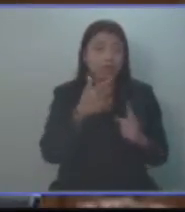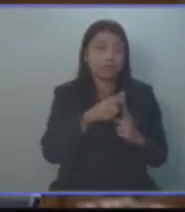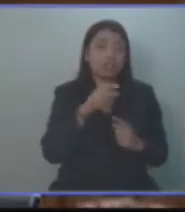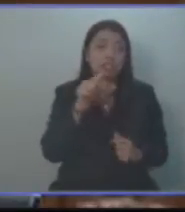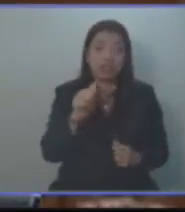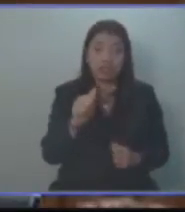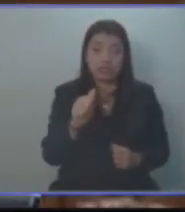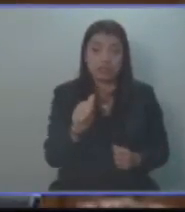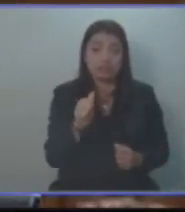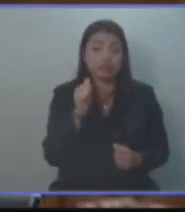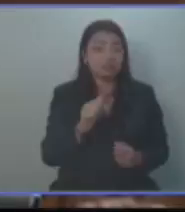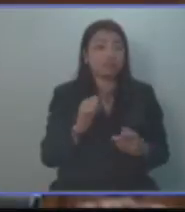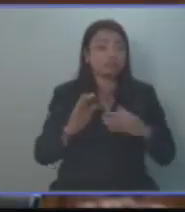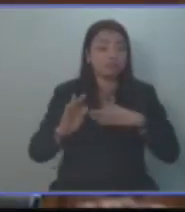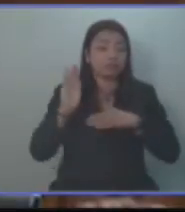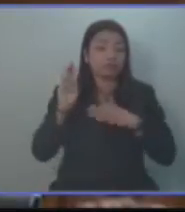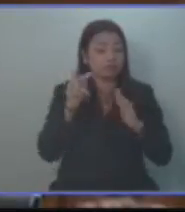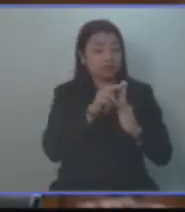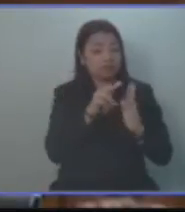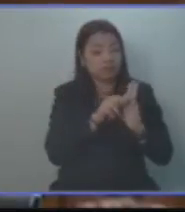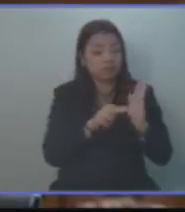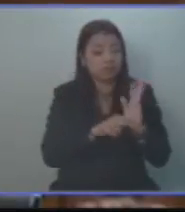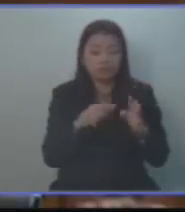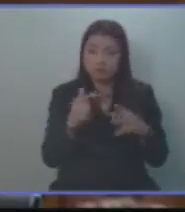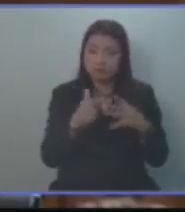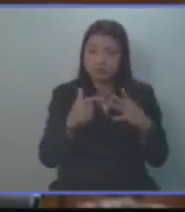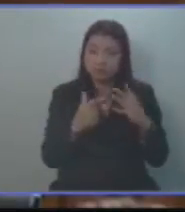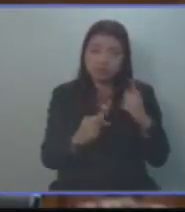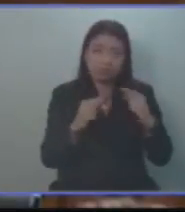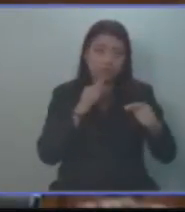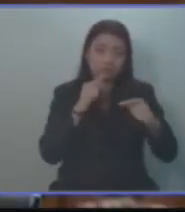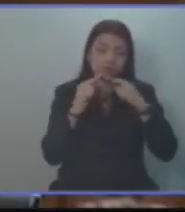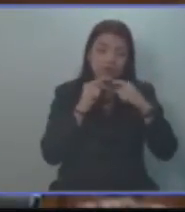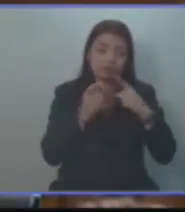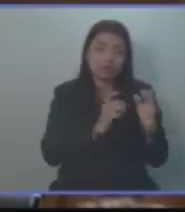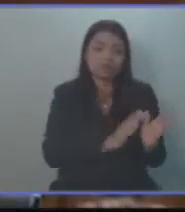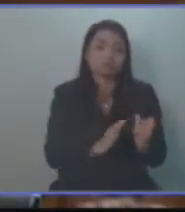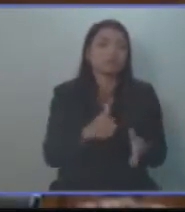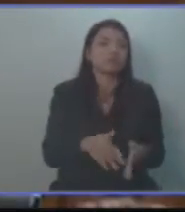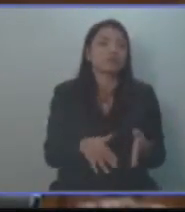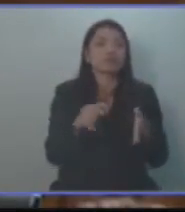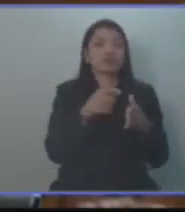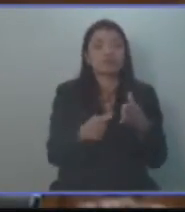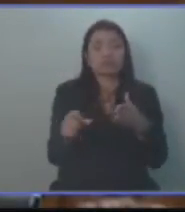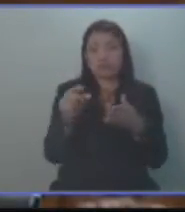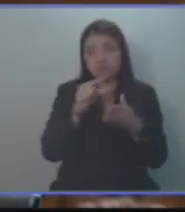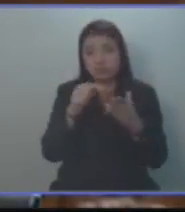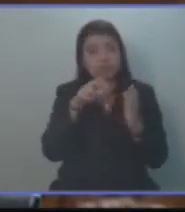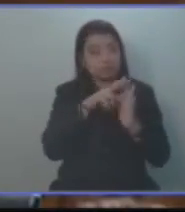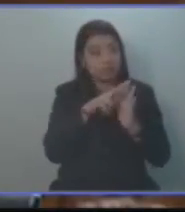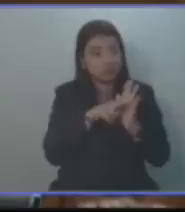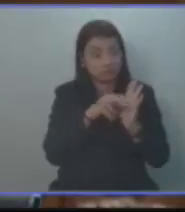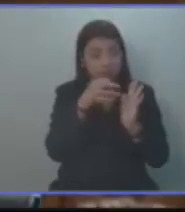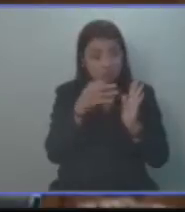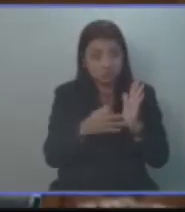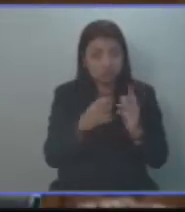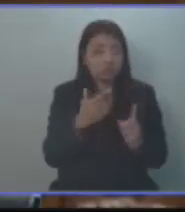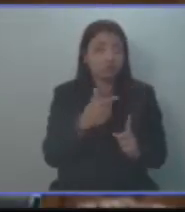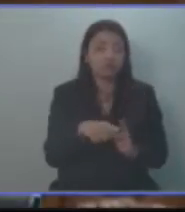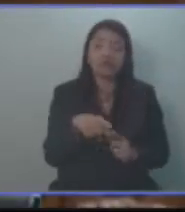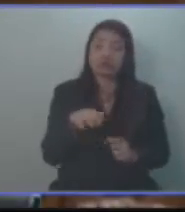A, cumplir con la normativa legal y administrativa de la institución donde realiza su residencia.